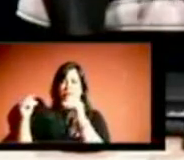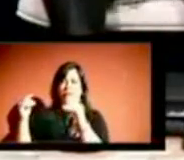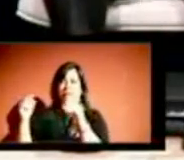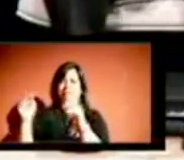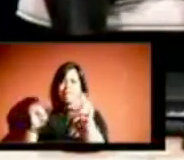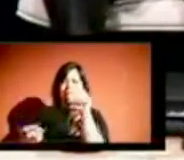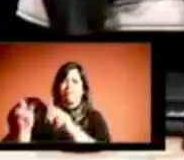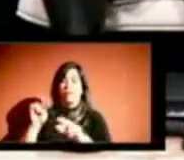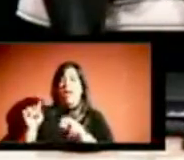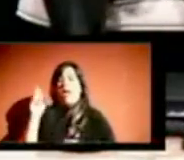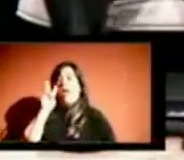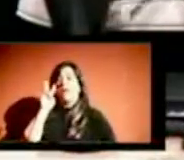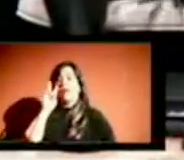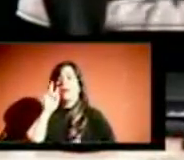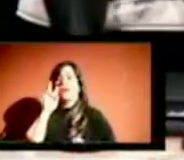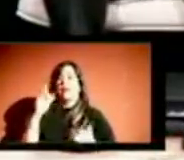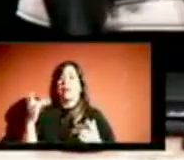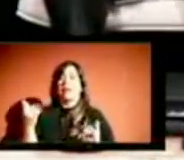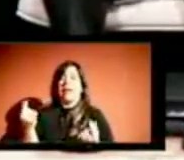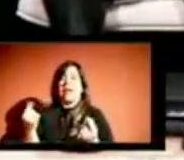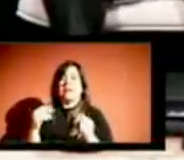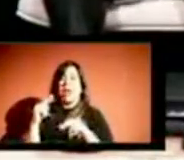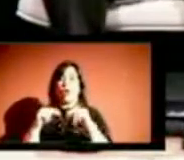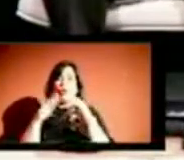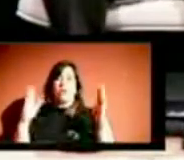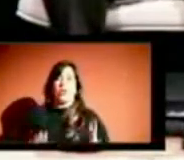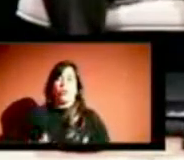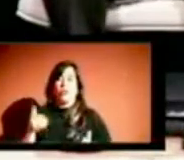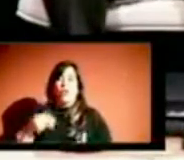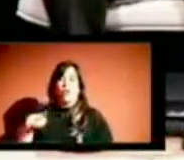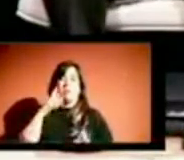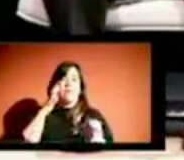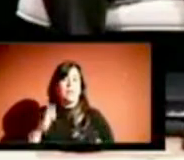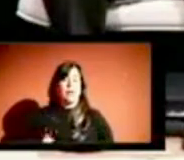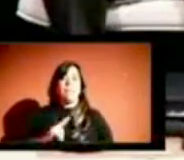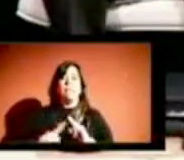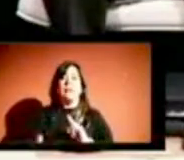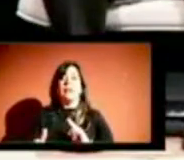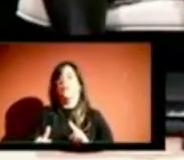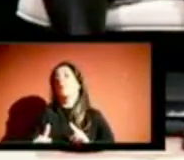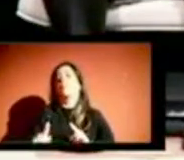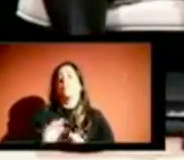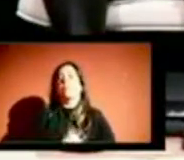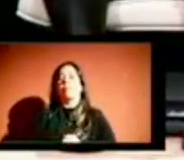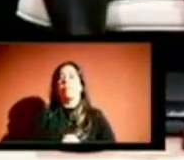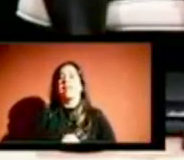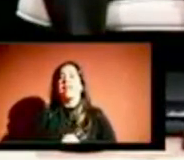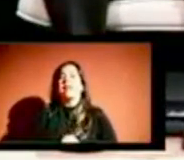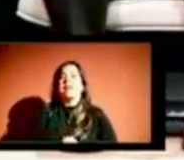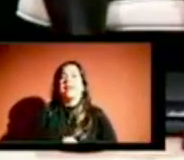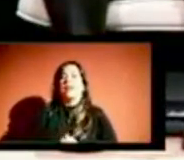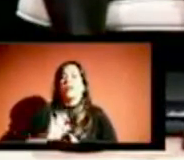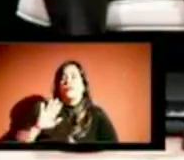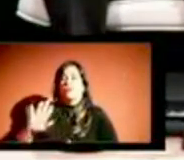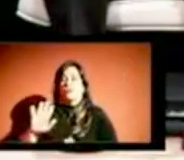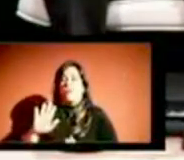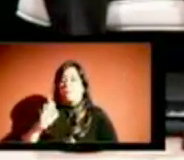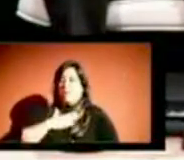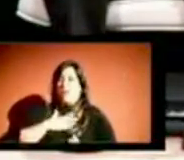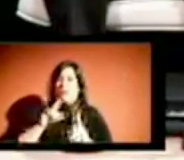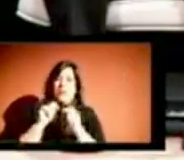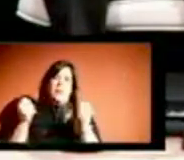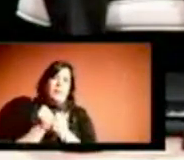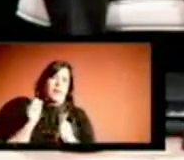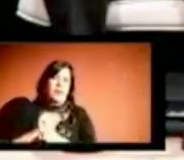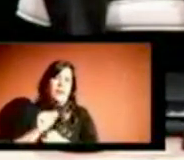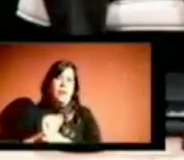hace el condominio al respecto, pero recuerden que la posición oficial de mi administración es